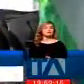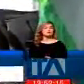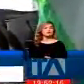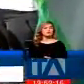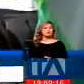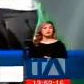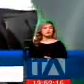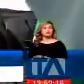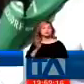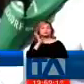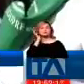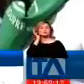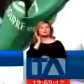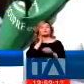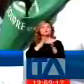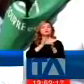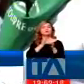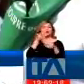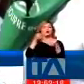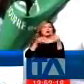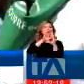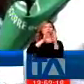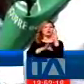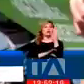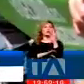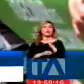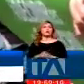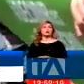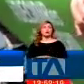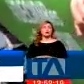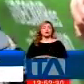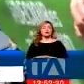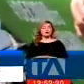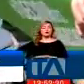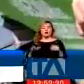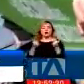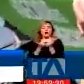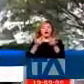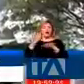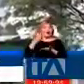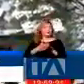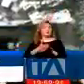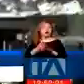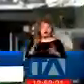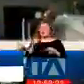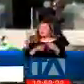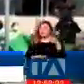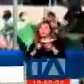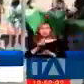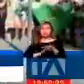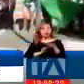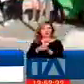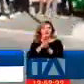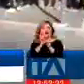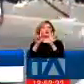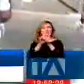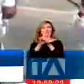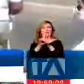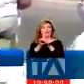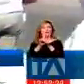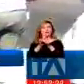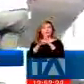son mujeres que buscan que la corte constitucional haga lo que la asamblea nacional no pudo cuando aprobó las reformas al código